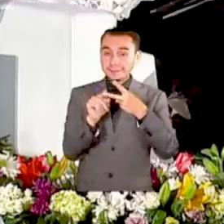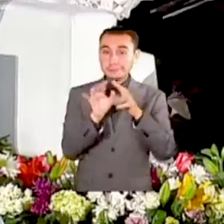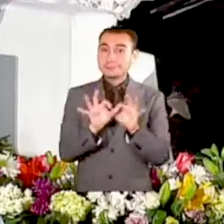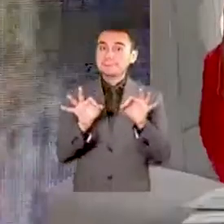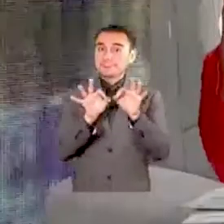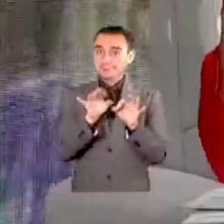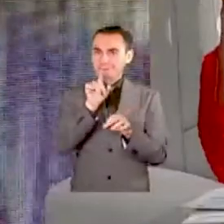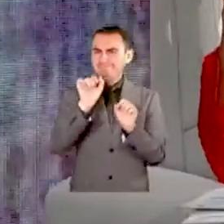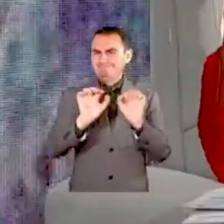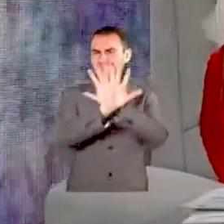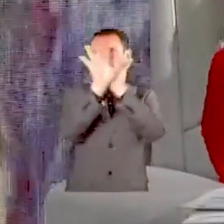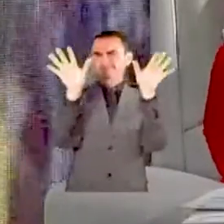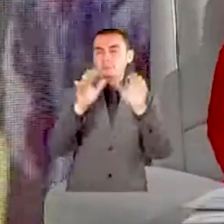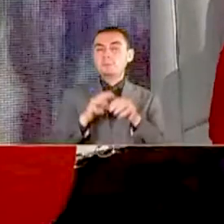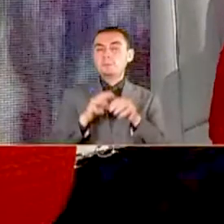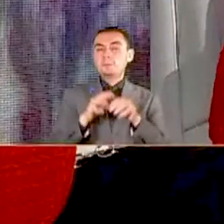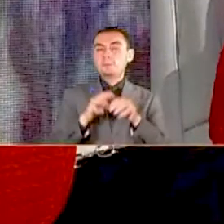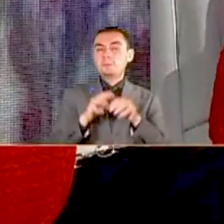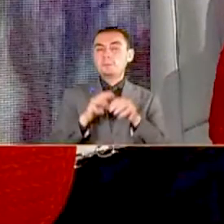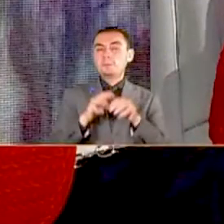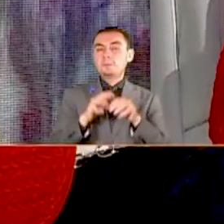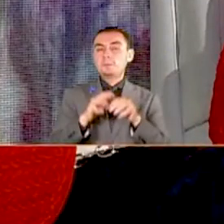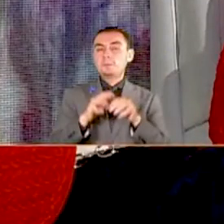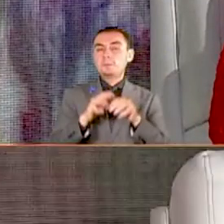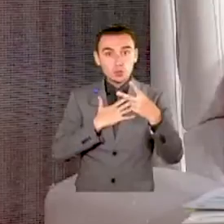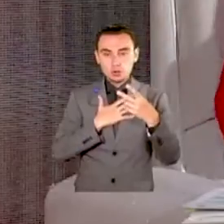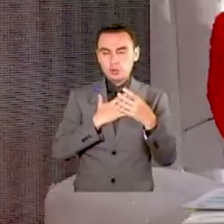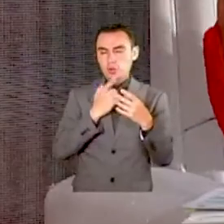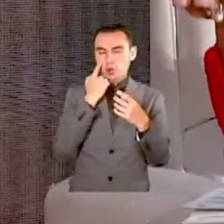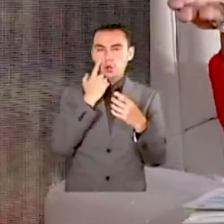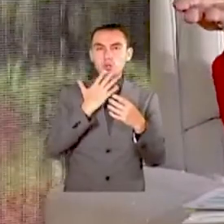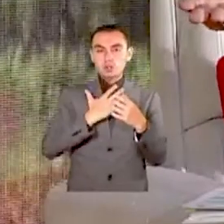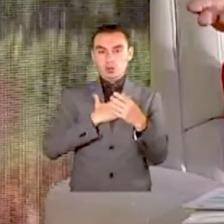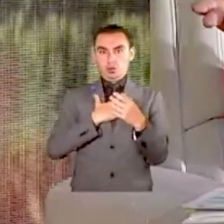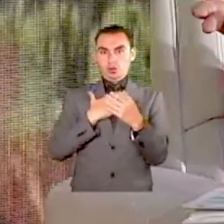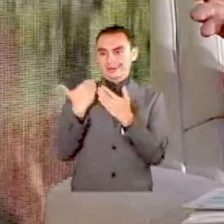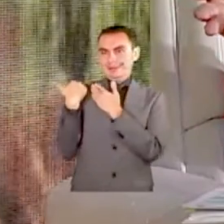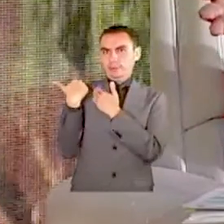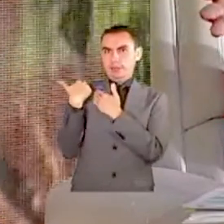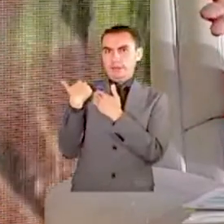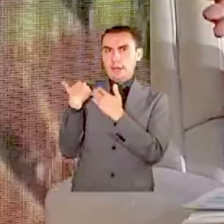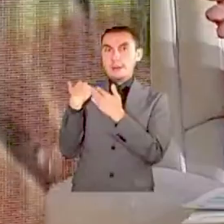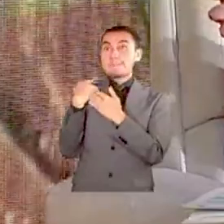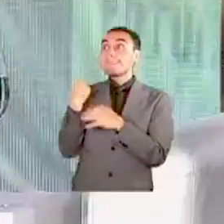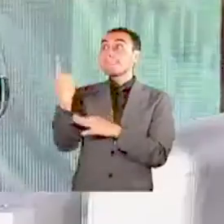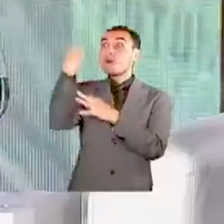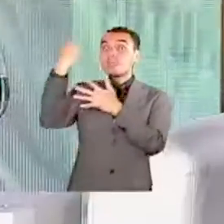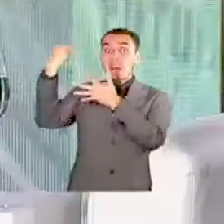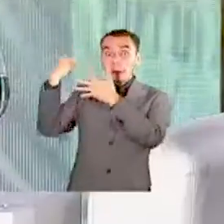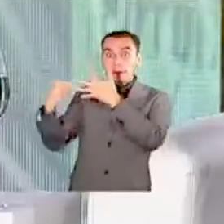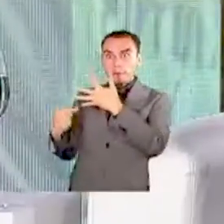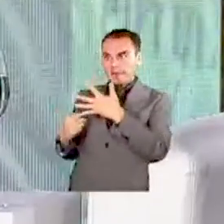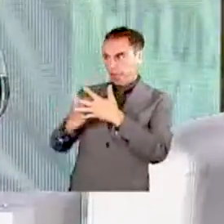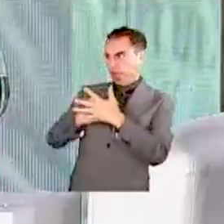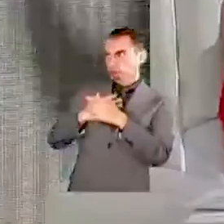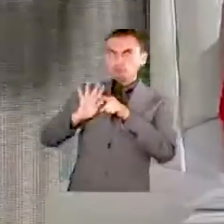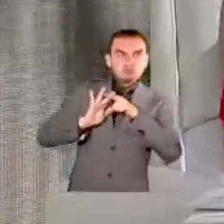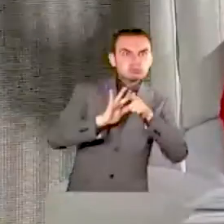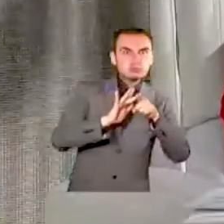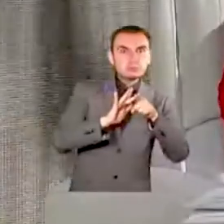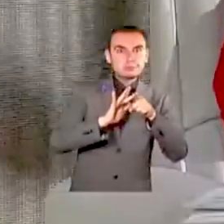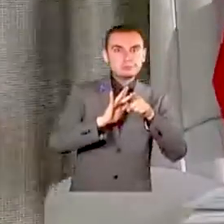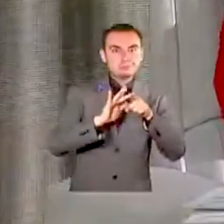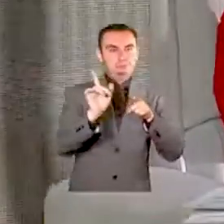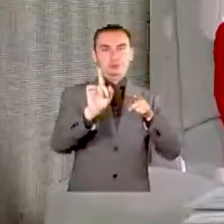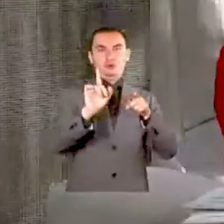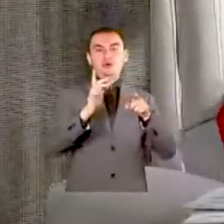claro, y es que nosotros no somos de implementar la política, ¿no es cierto? Así es. Sí, sí, señor. Sino que nosotros lo que